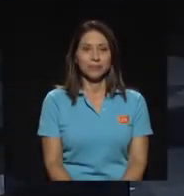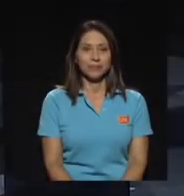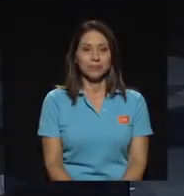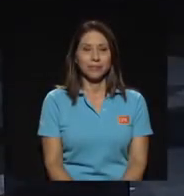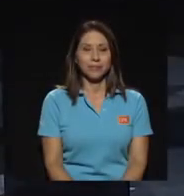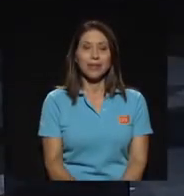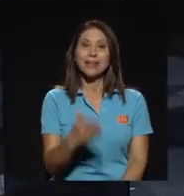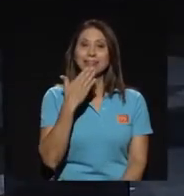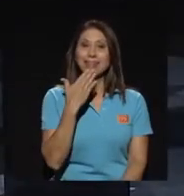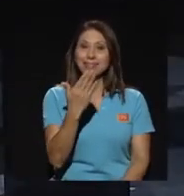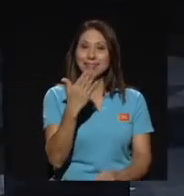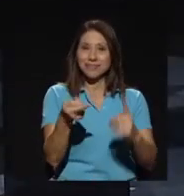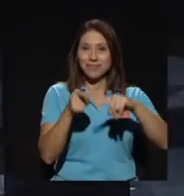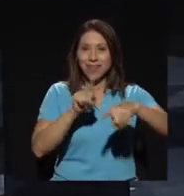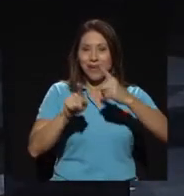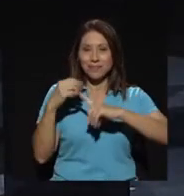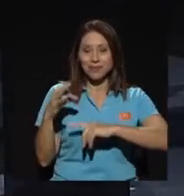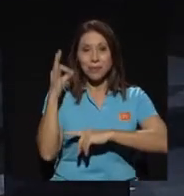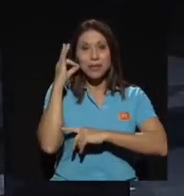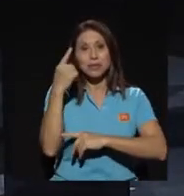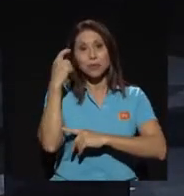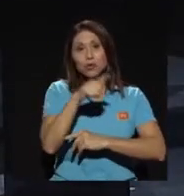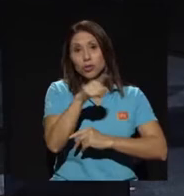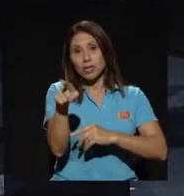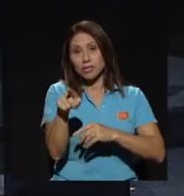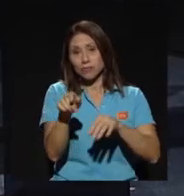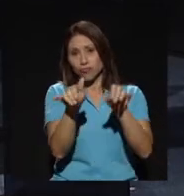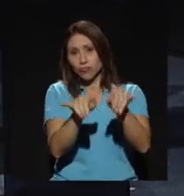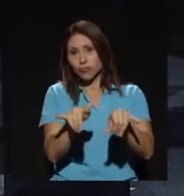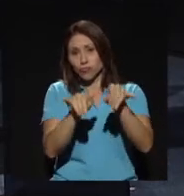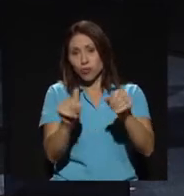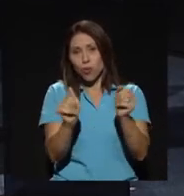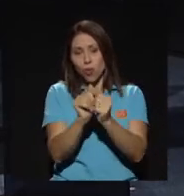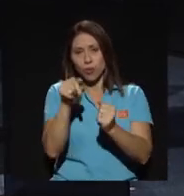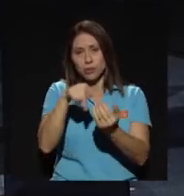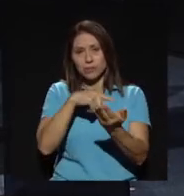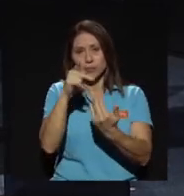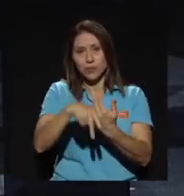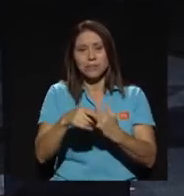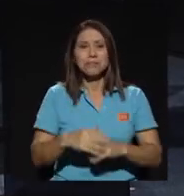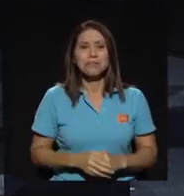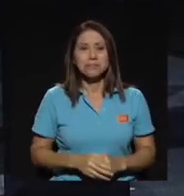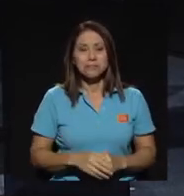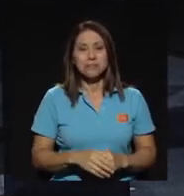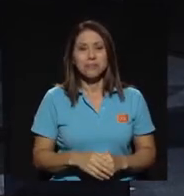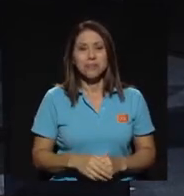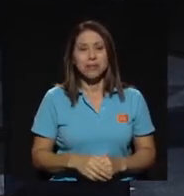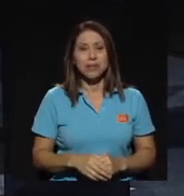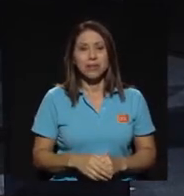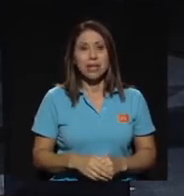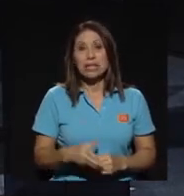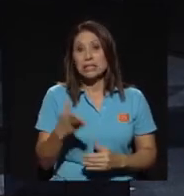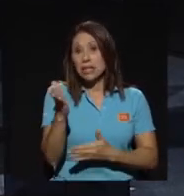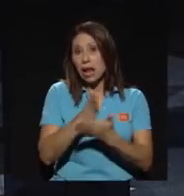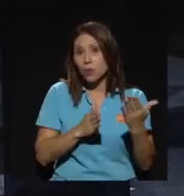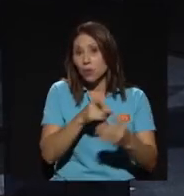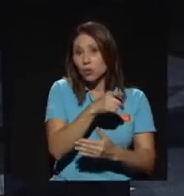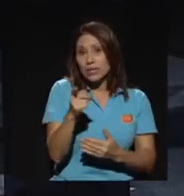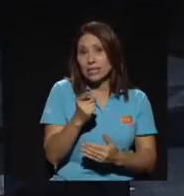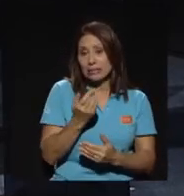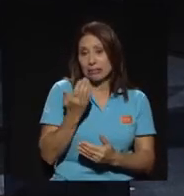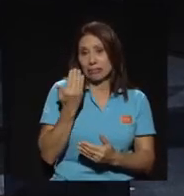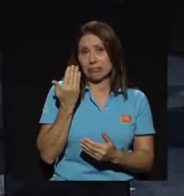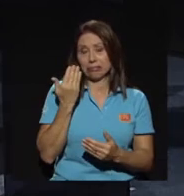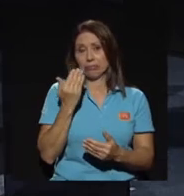gracias amigas amigos por haberse quedado con este programa y si alguno va apenas